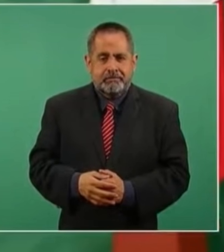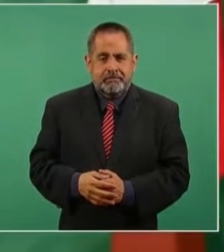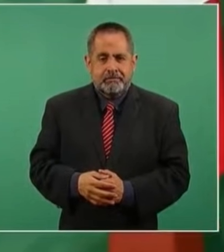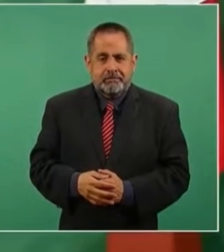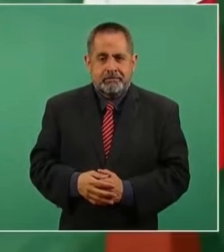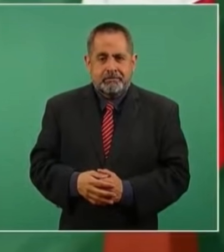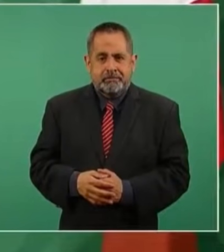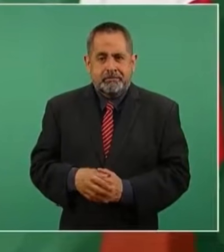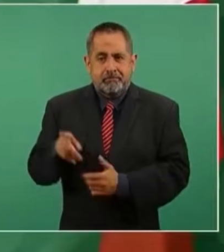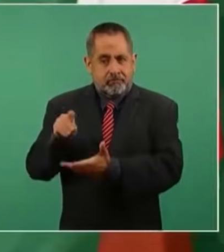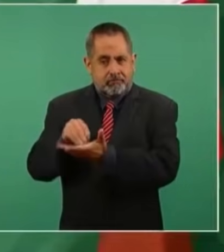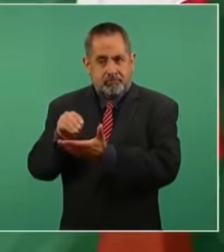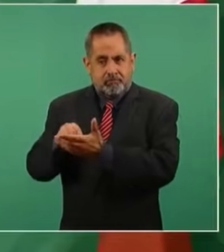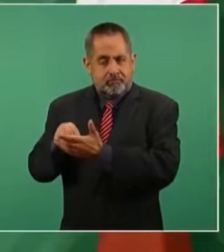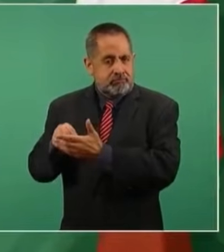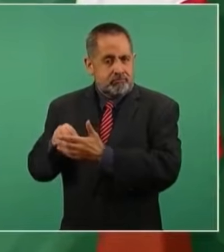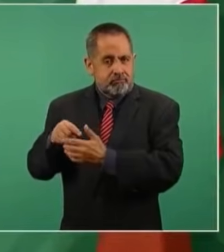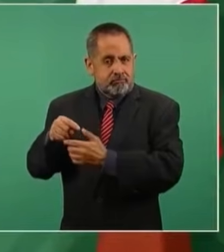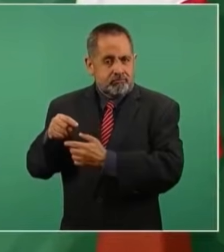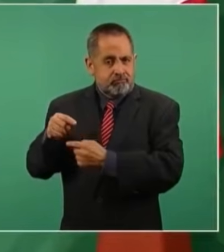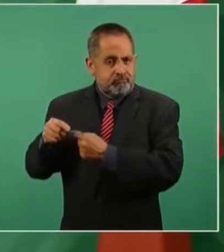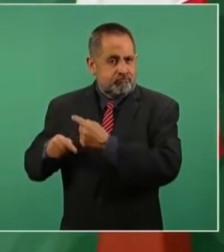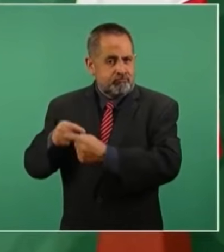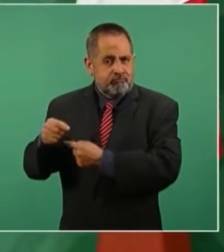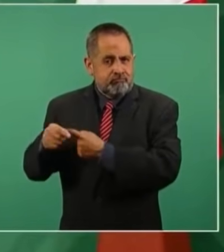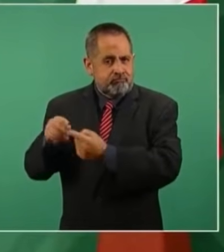que todavía